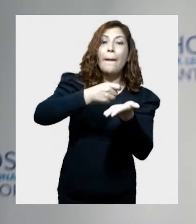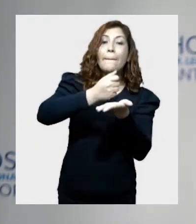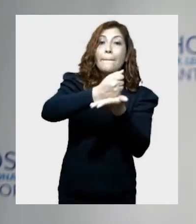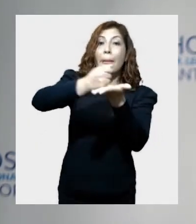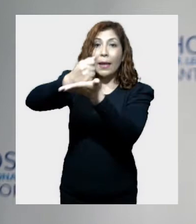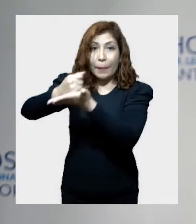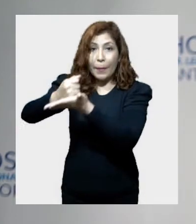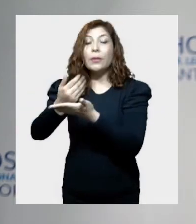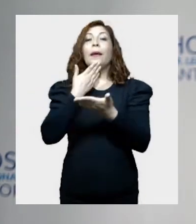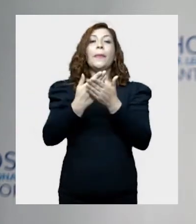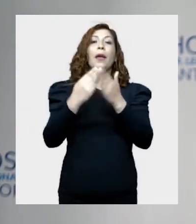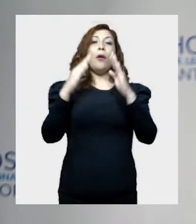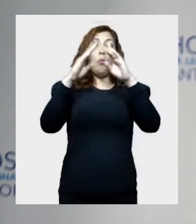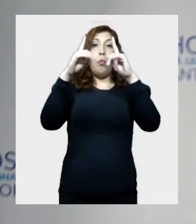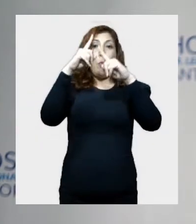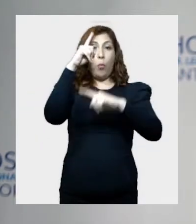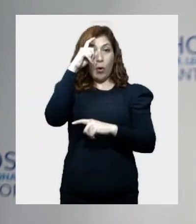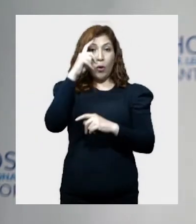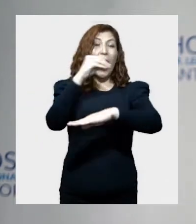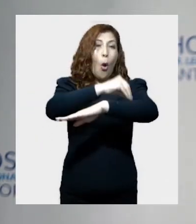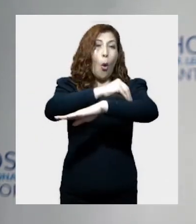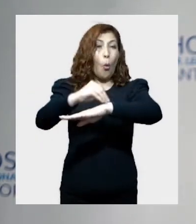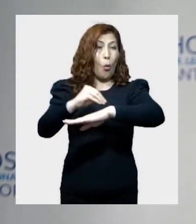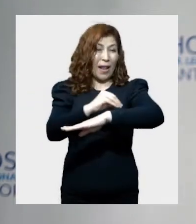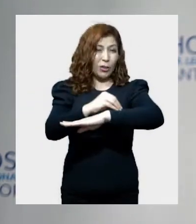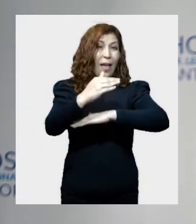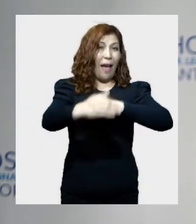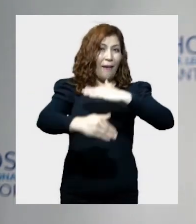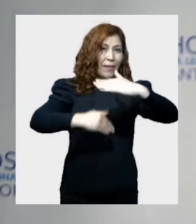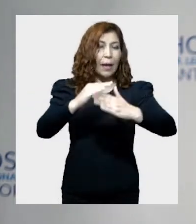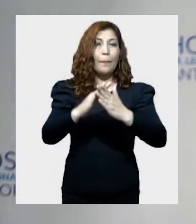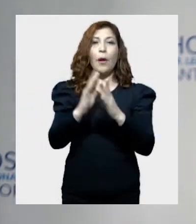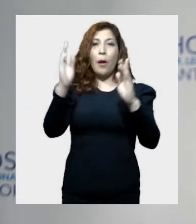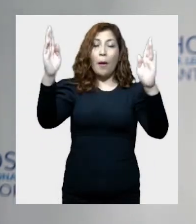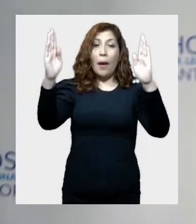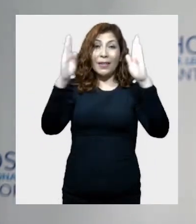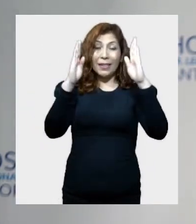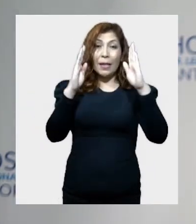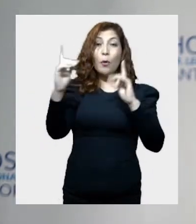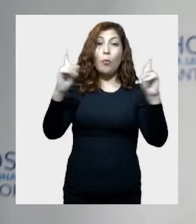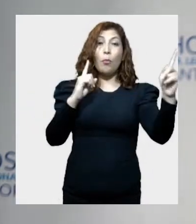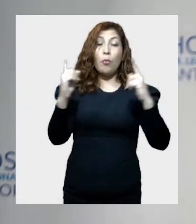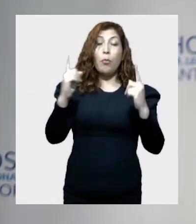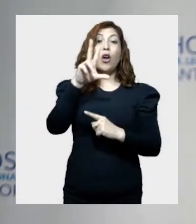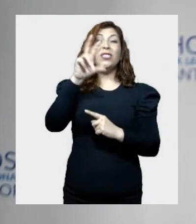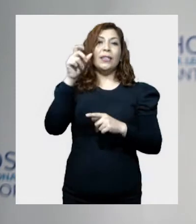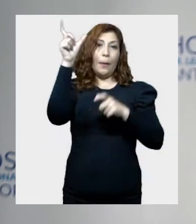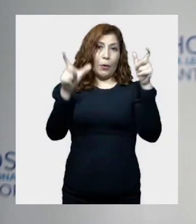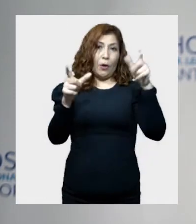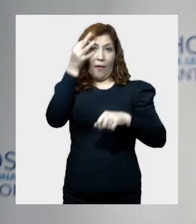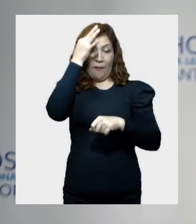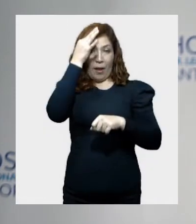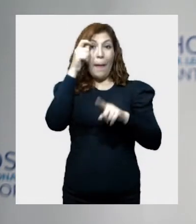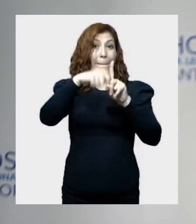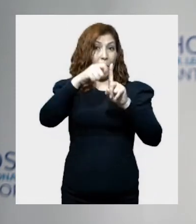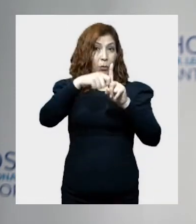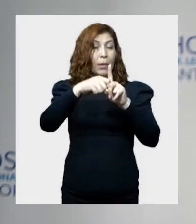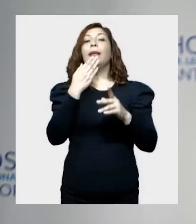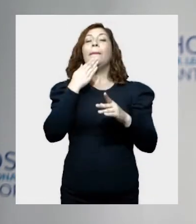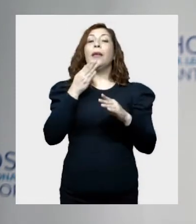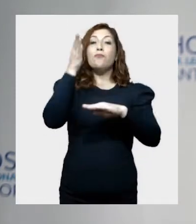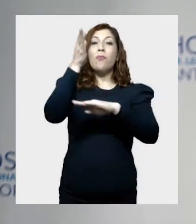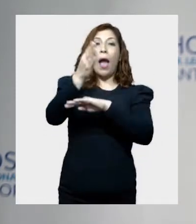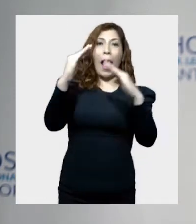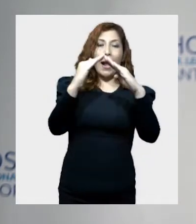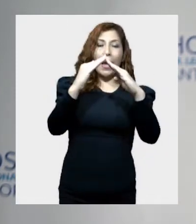Policlínico de Curaciones Avanzadas, en donde atendimos un promedio de 80 pacientes mensuales. Por último, gestionamos en domicilio